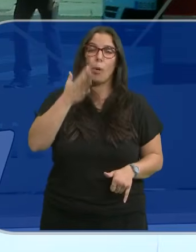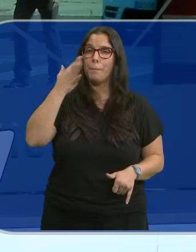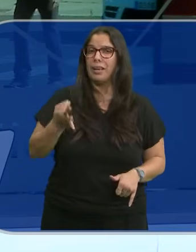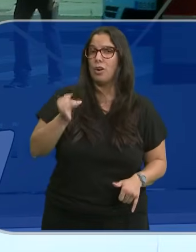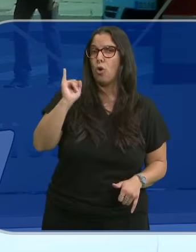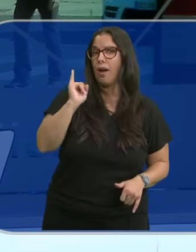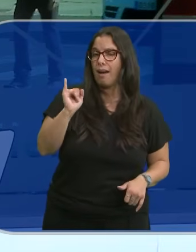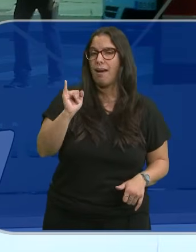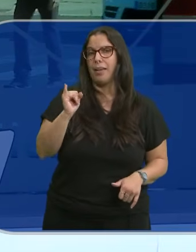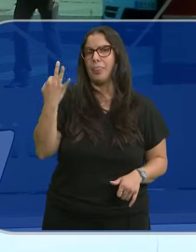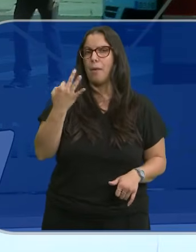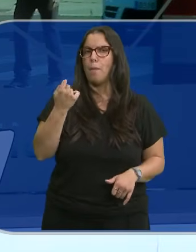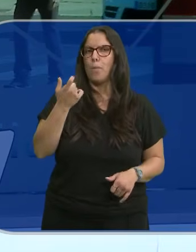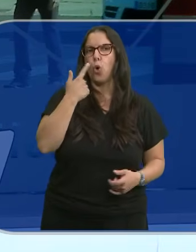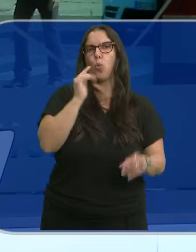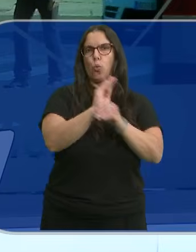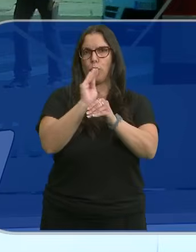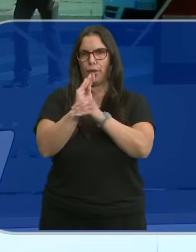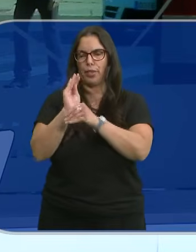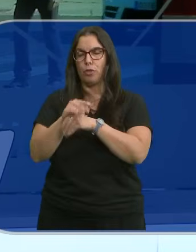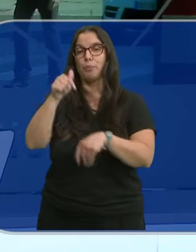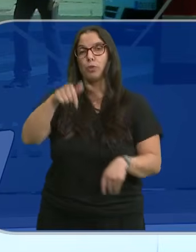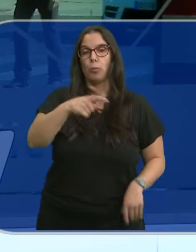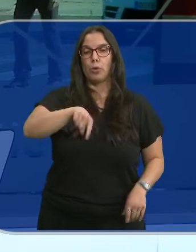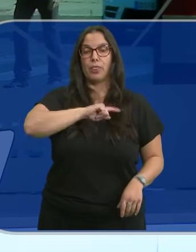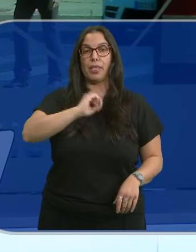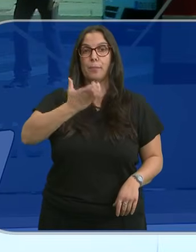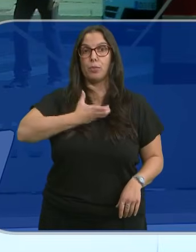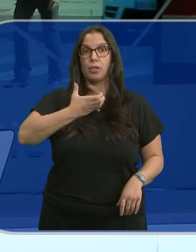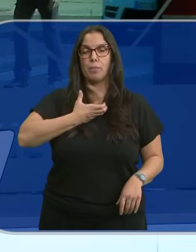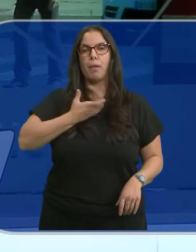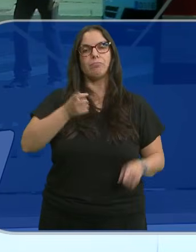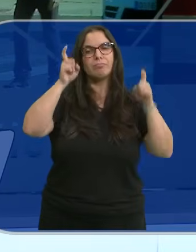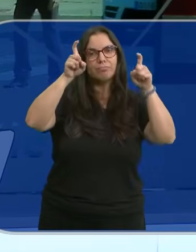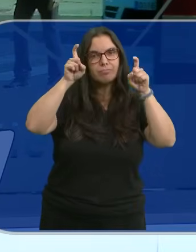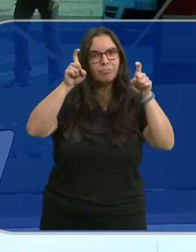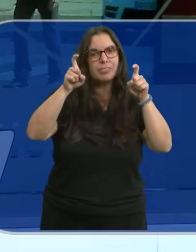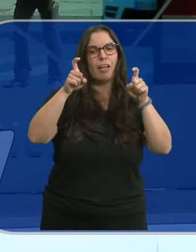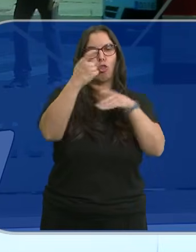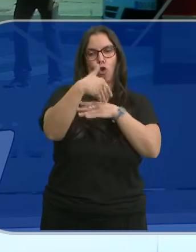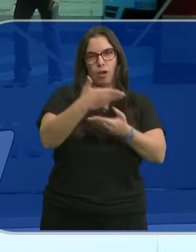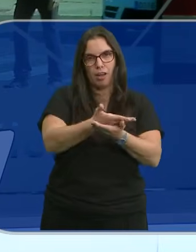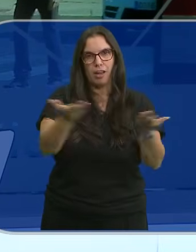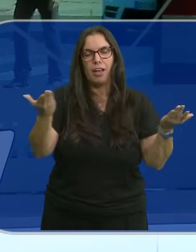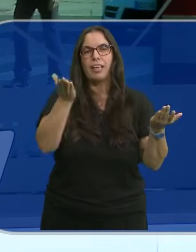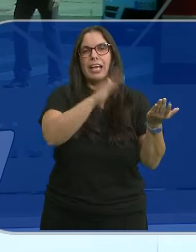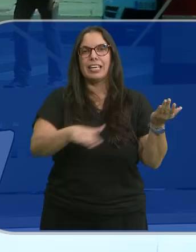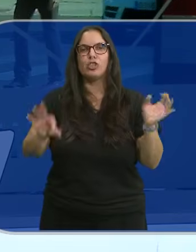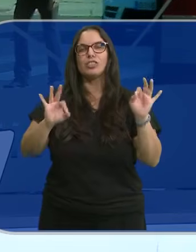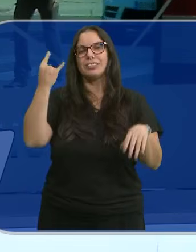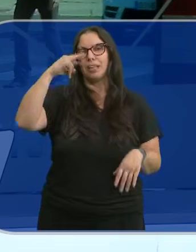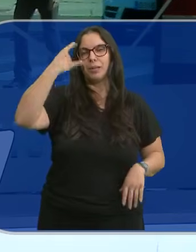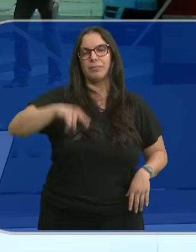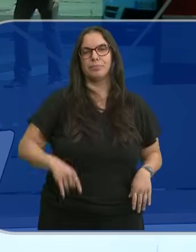peligros si no se toman las precauciones necesarias. Hoy la Policía Municipal ha dado clases de educación vial en este sentido a los niños de